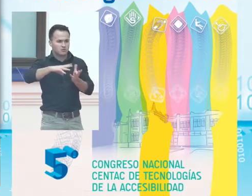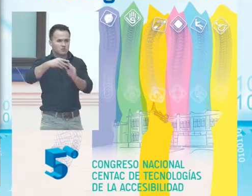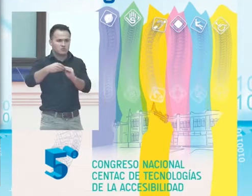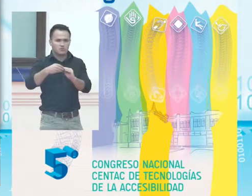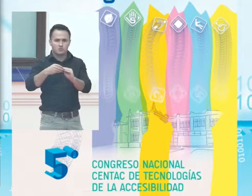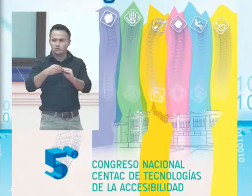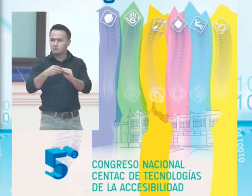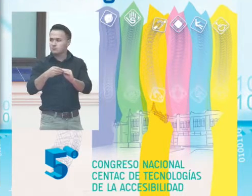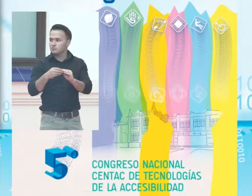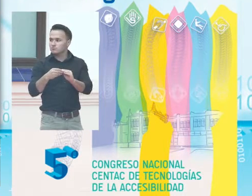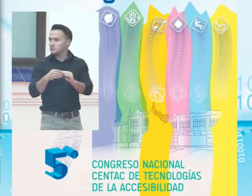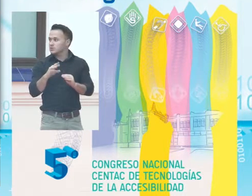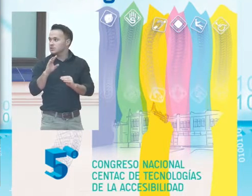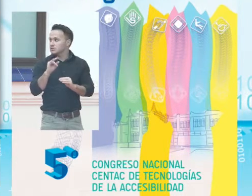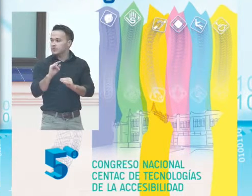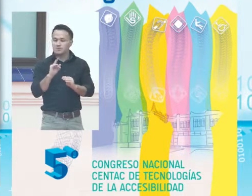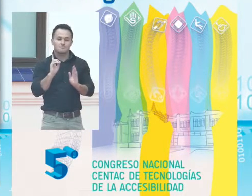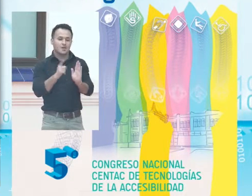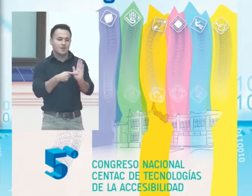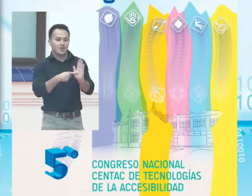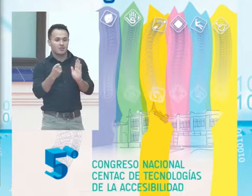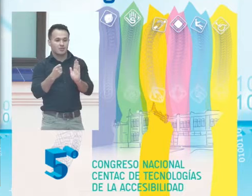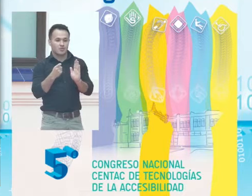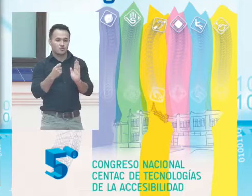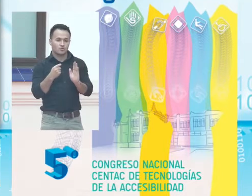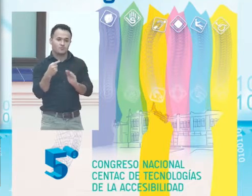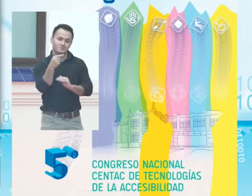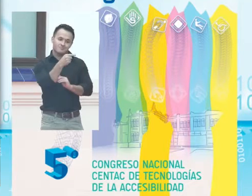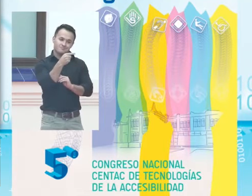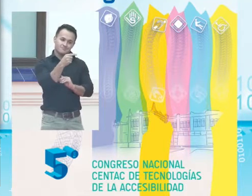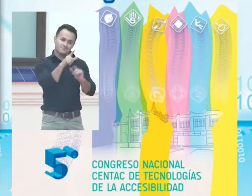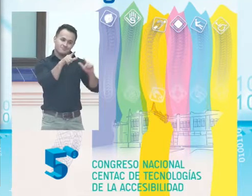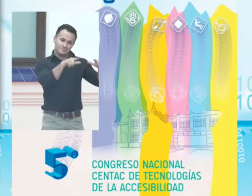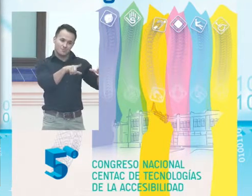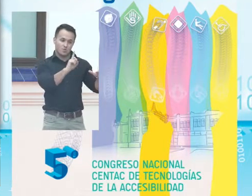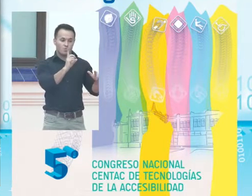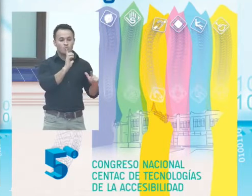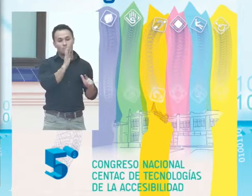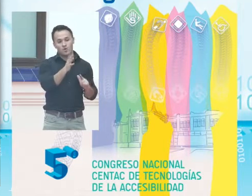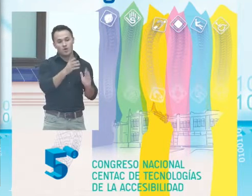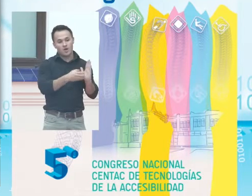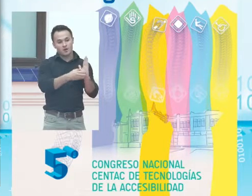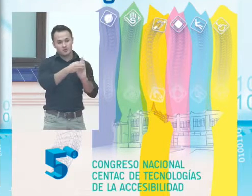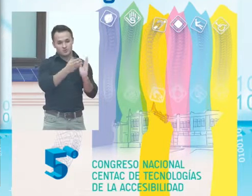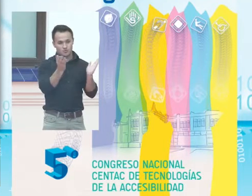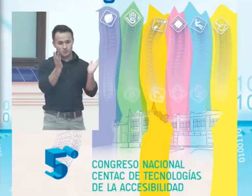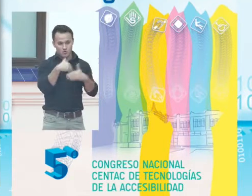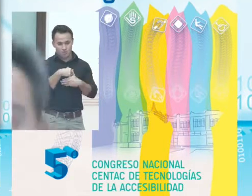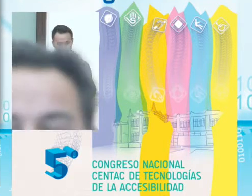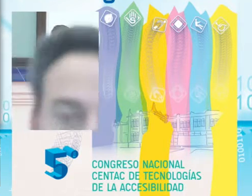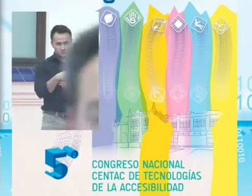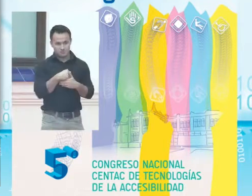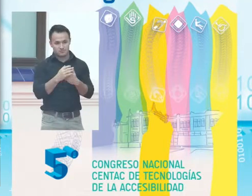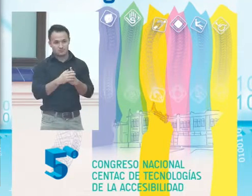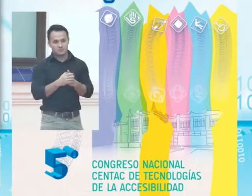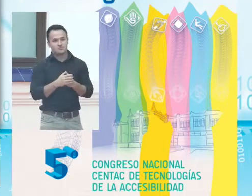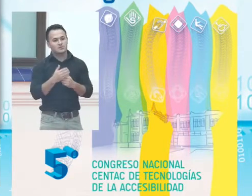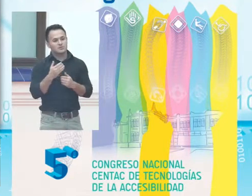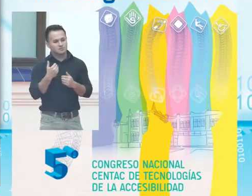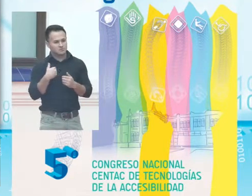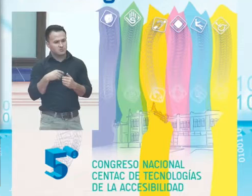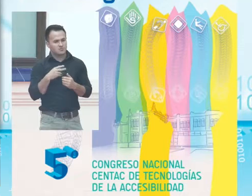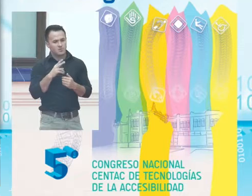a la sala ahí, que no funciona el ascensor. Lo interesante es que tenemos ya, después de 2